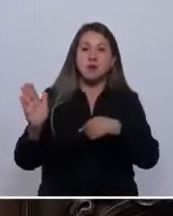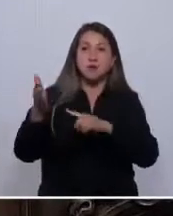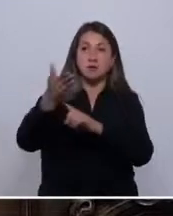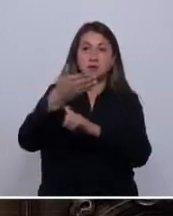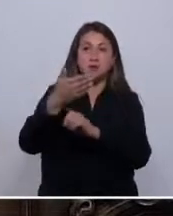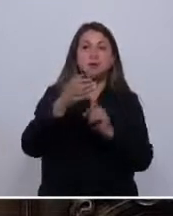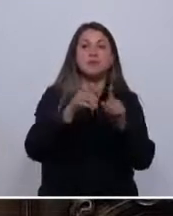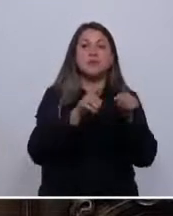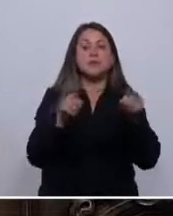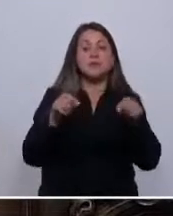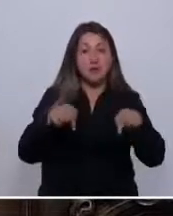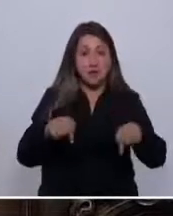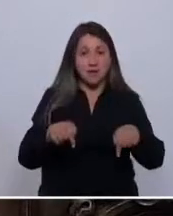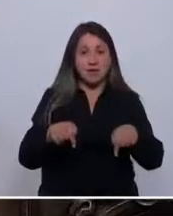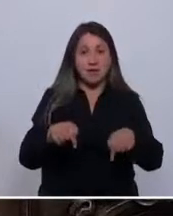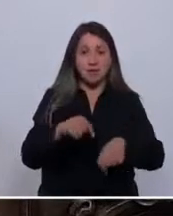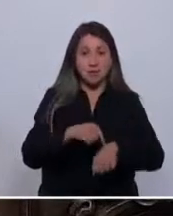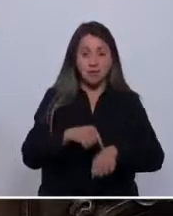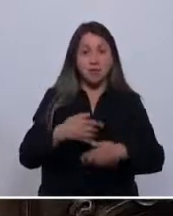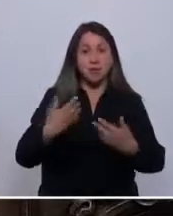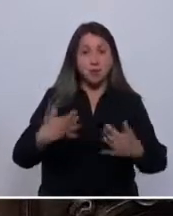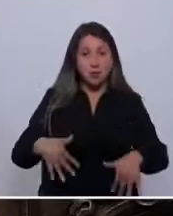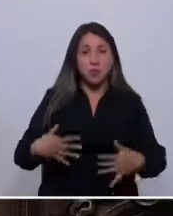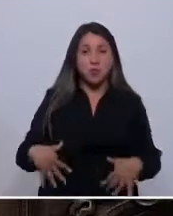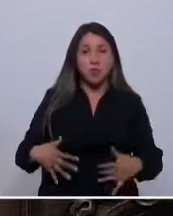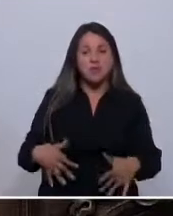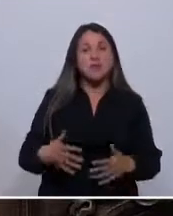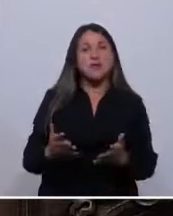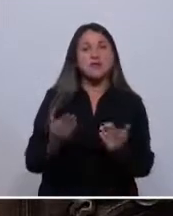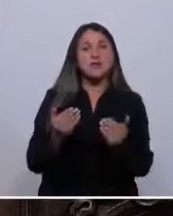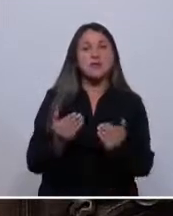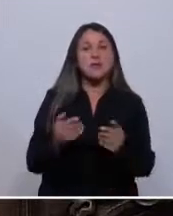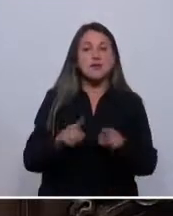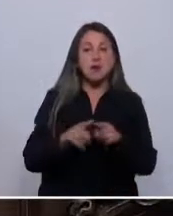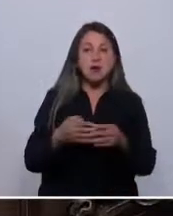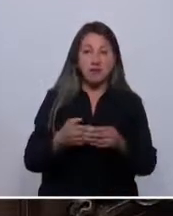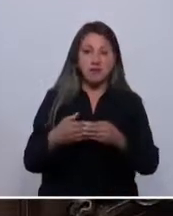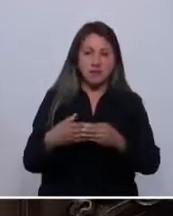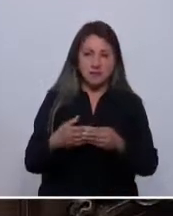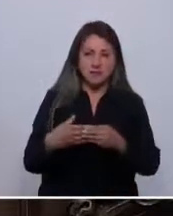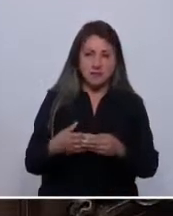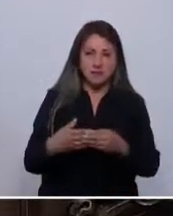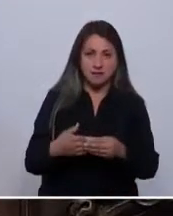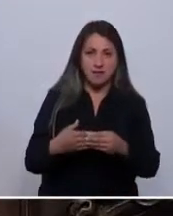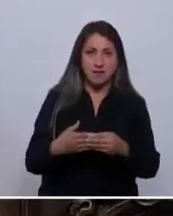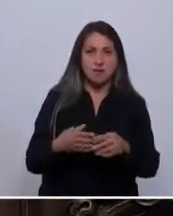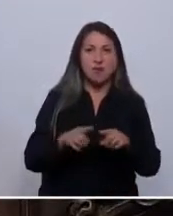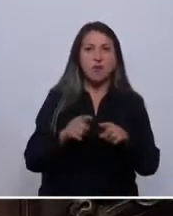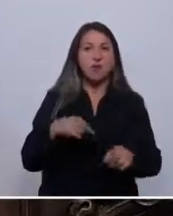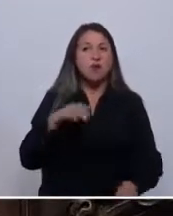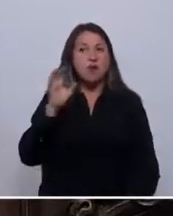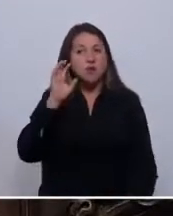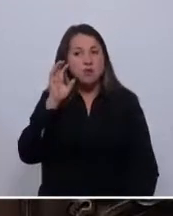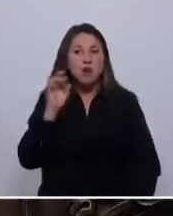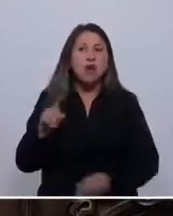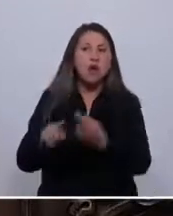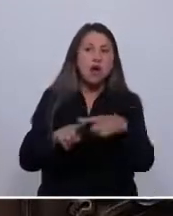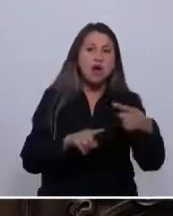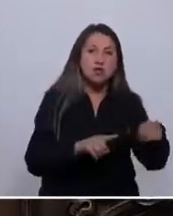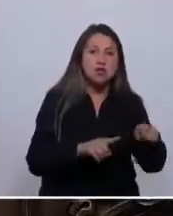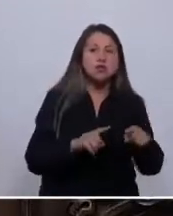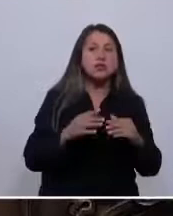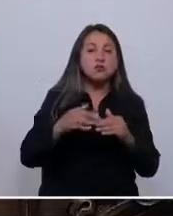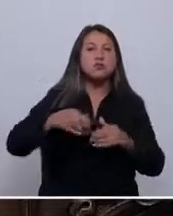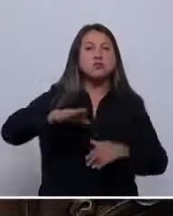Este momento histórico requiere estar dispuestos a ser flexibles, escuchar a los demás, sobre